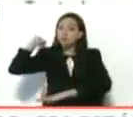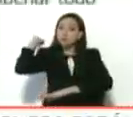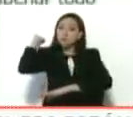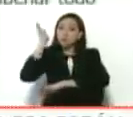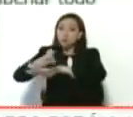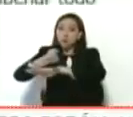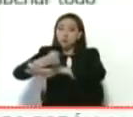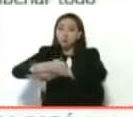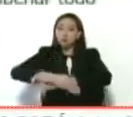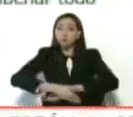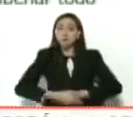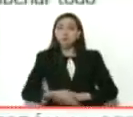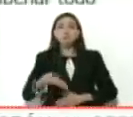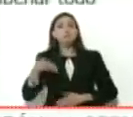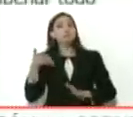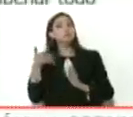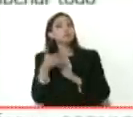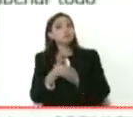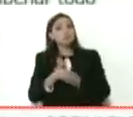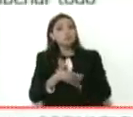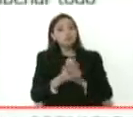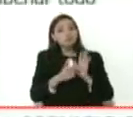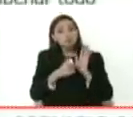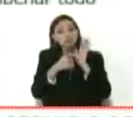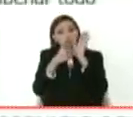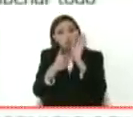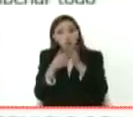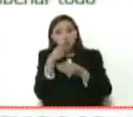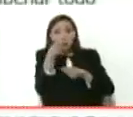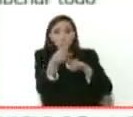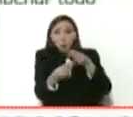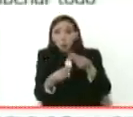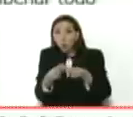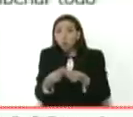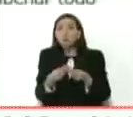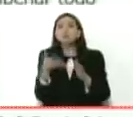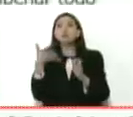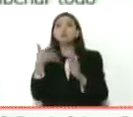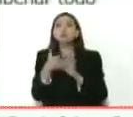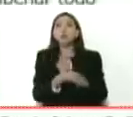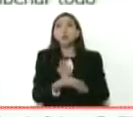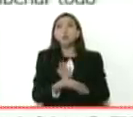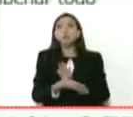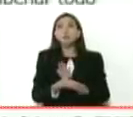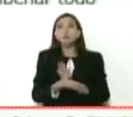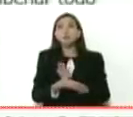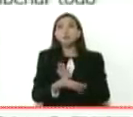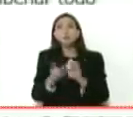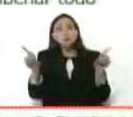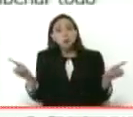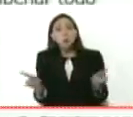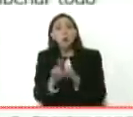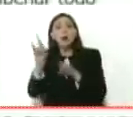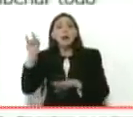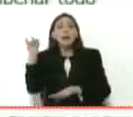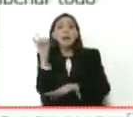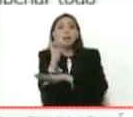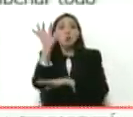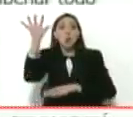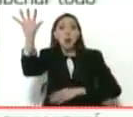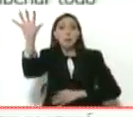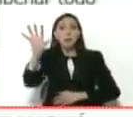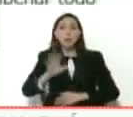peso de la ley a estos condenables hechos que sin lugar a dudas se califican como traición a la patria